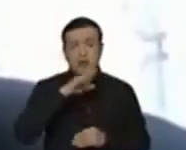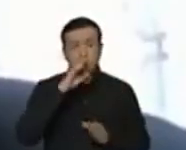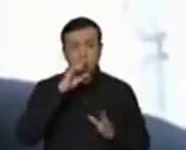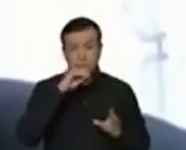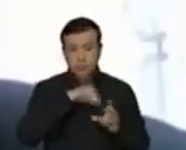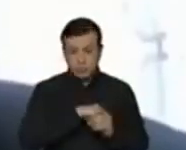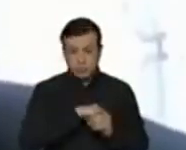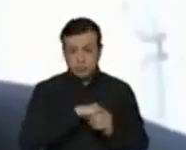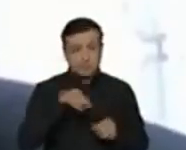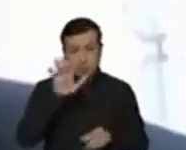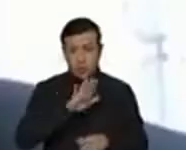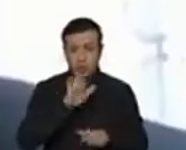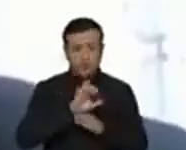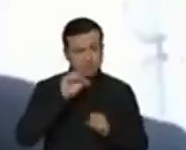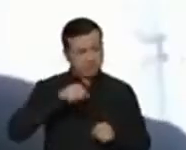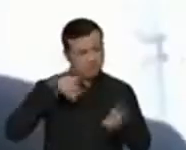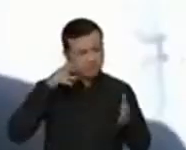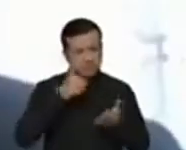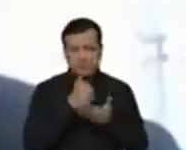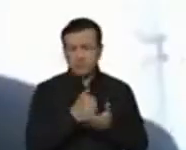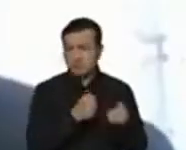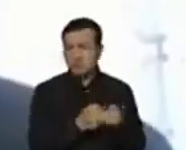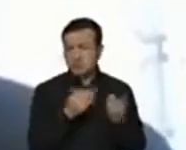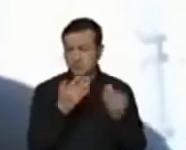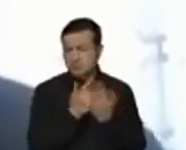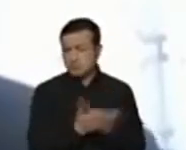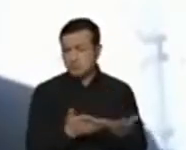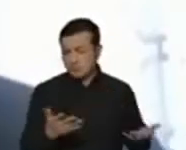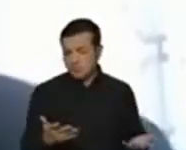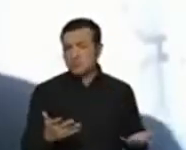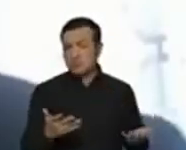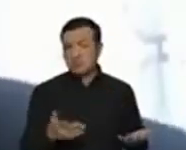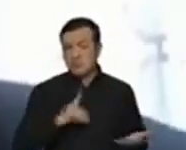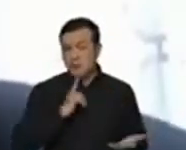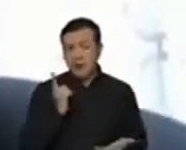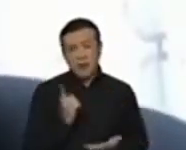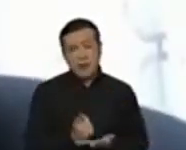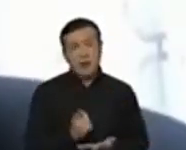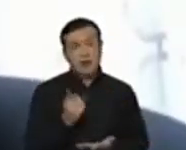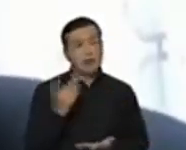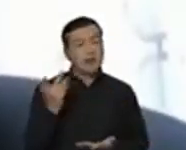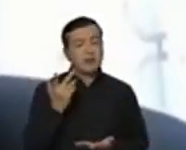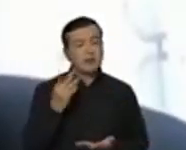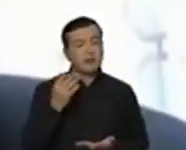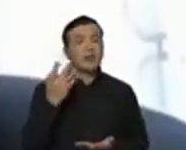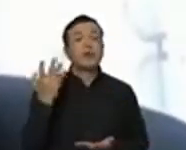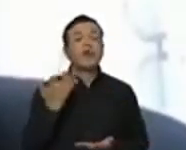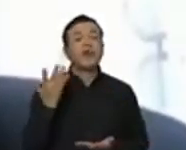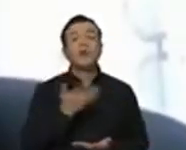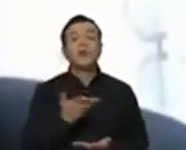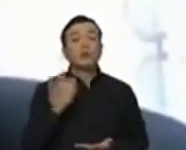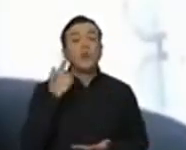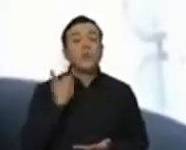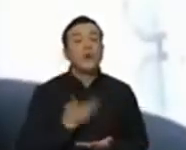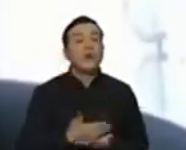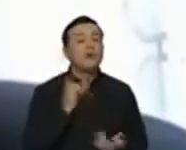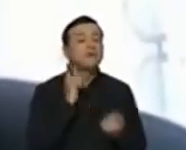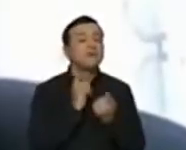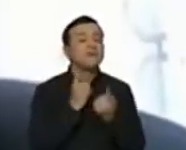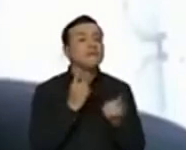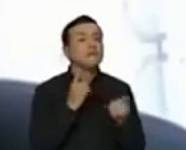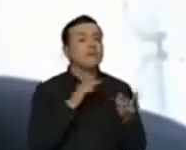registradas a nivel nacional, y en todas las provincias. El tema realmente es nada más de acercarse, demostrar su actividad